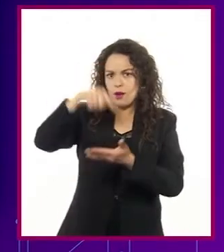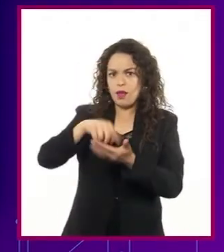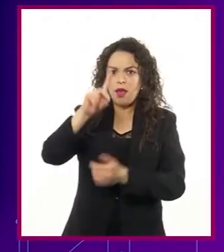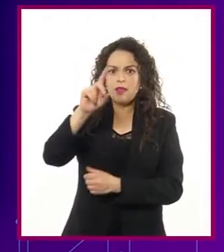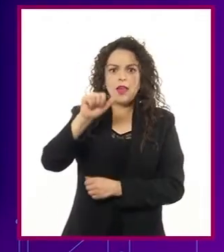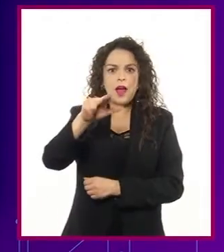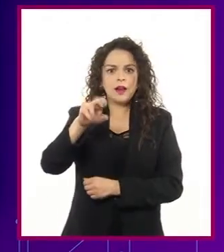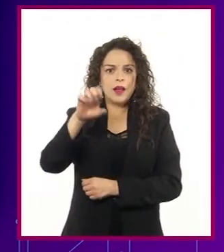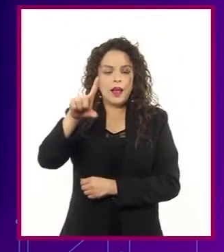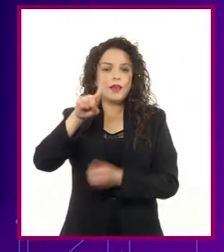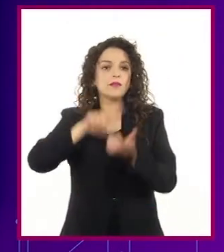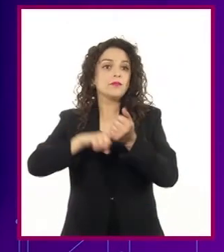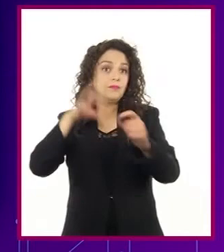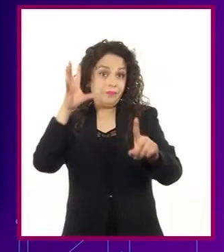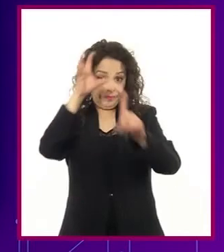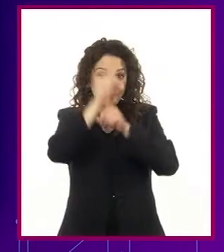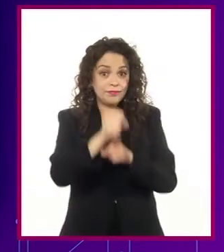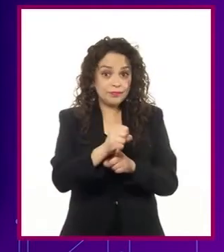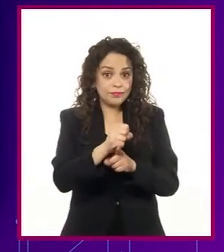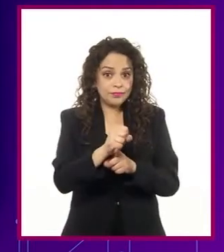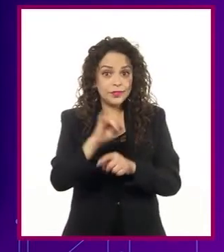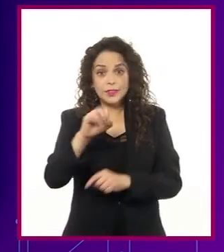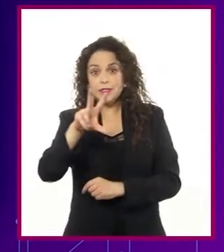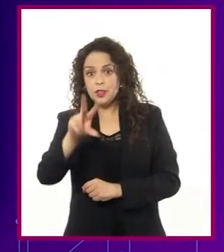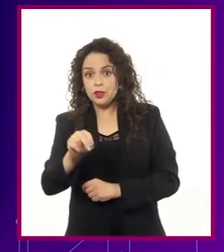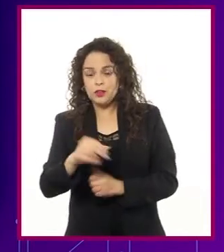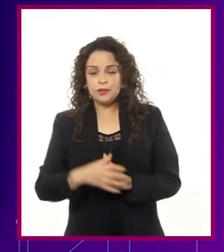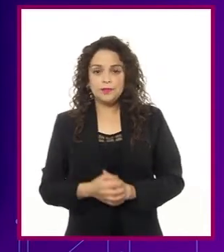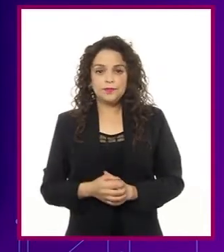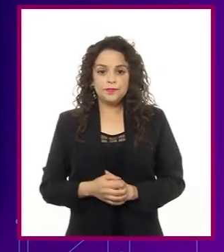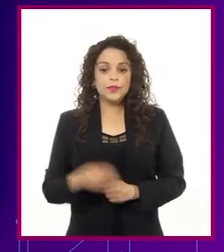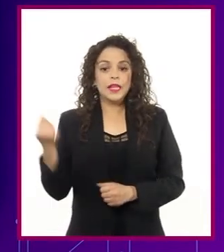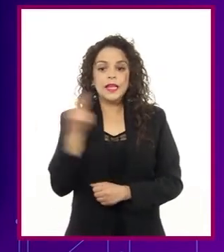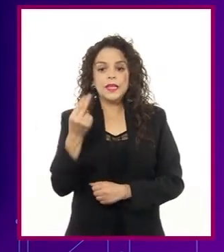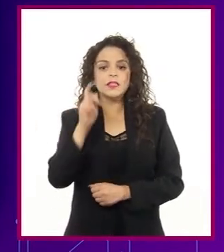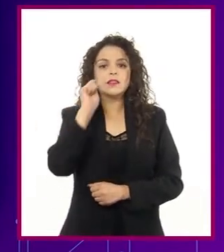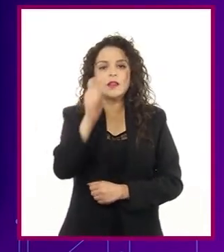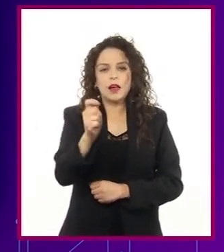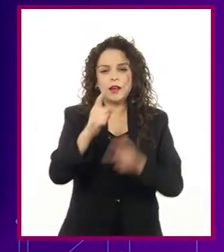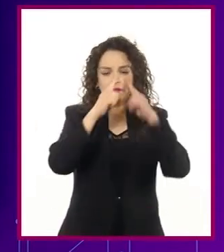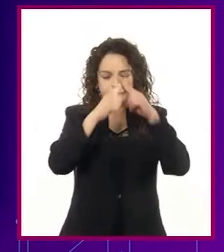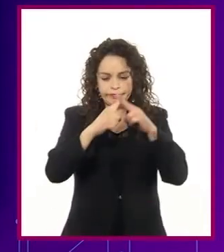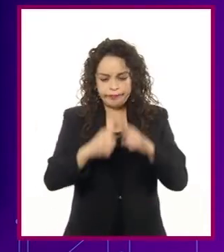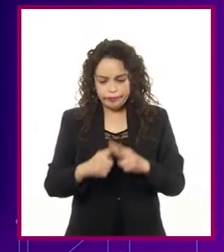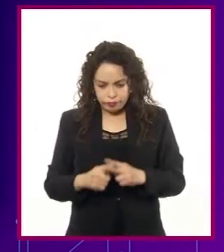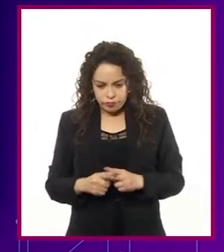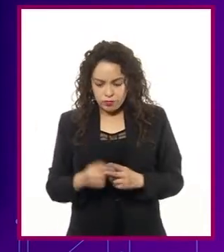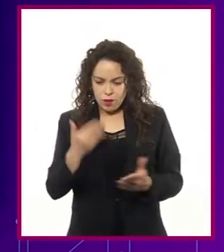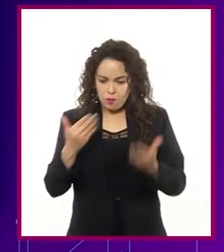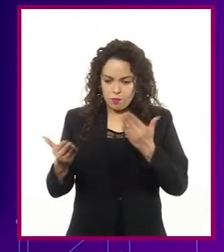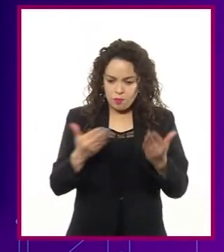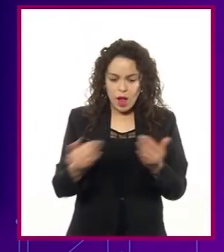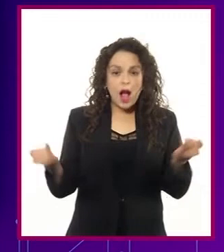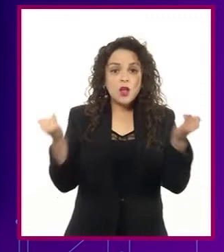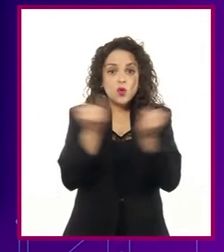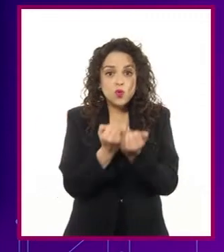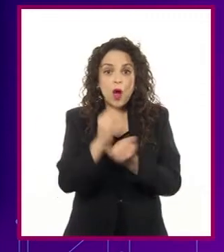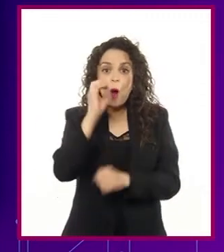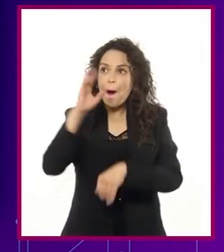su propósito? Danae necesita obtener un promedio igual o mayor